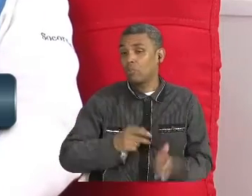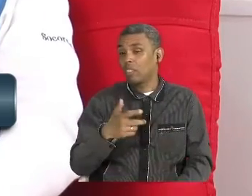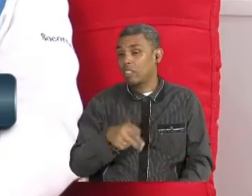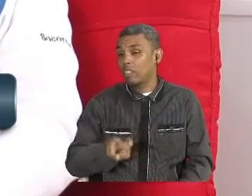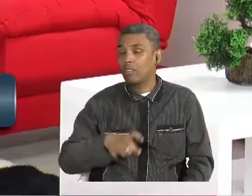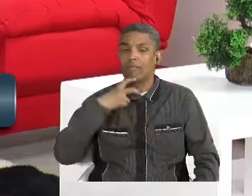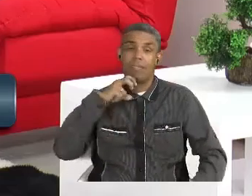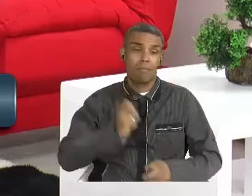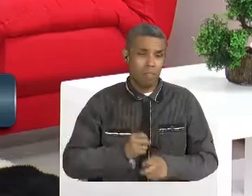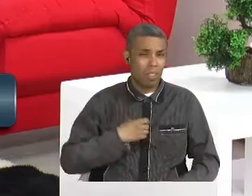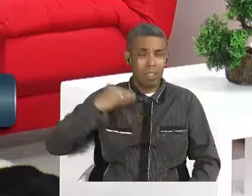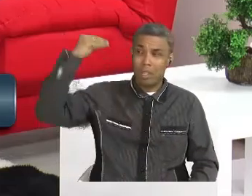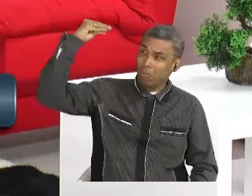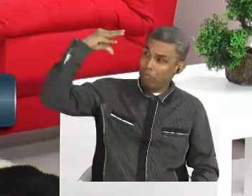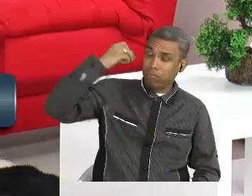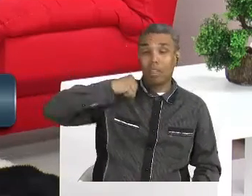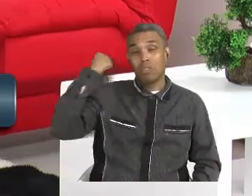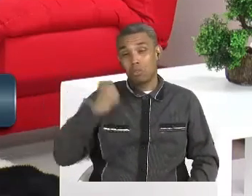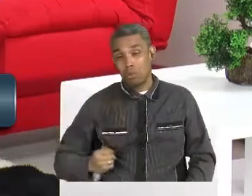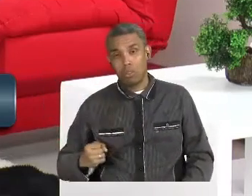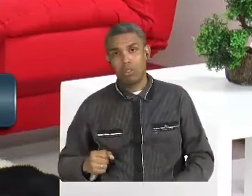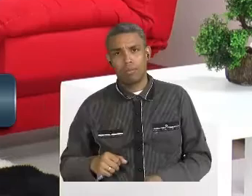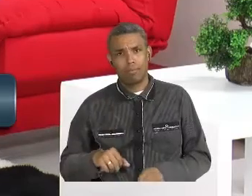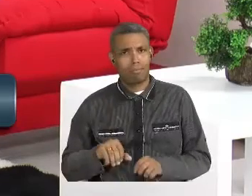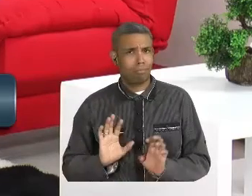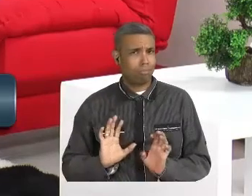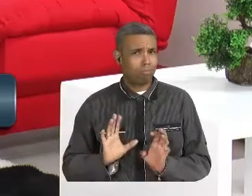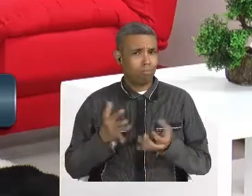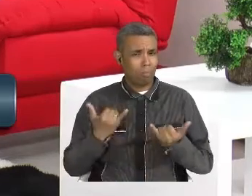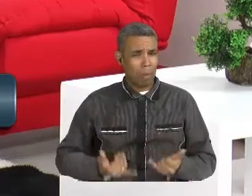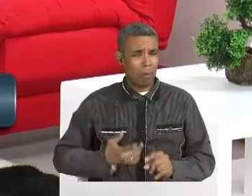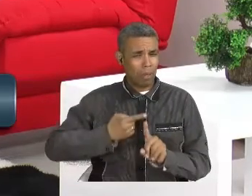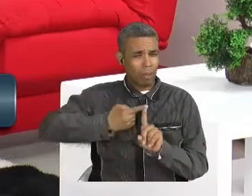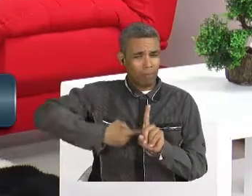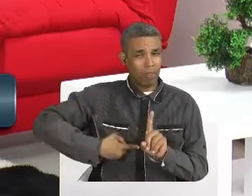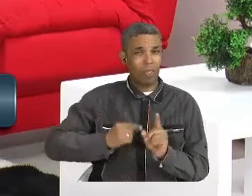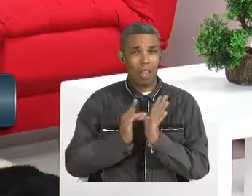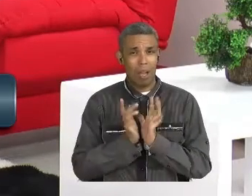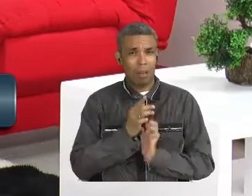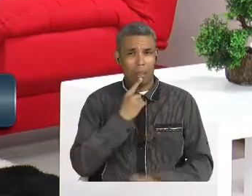es pendiente cada uno de nuestra zona porque supuestamente la conocemos. Y si no